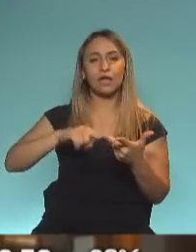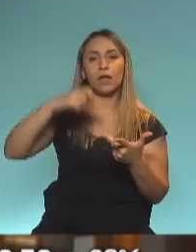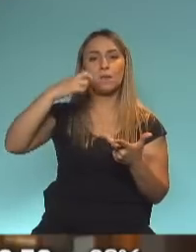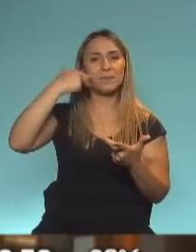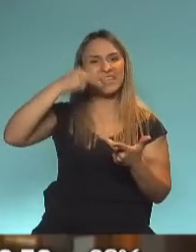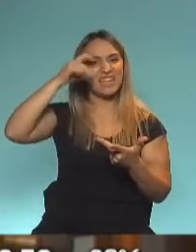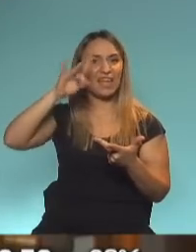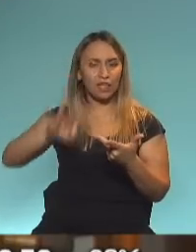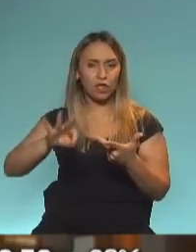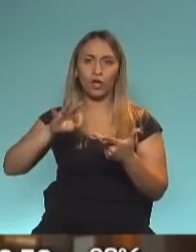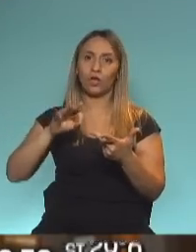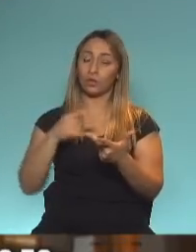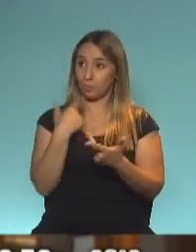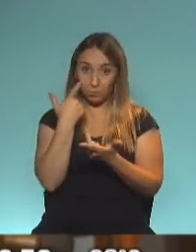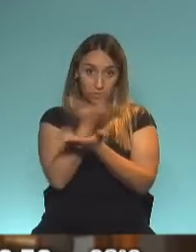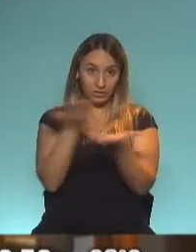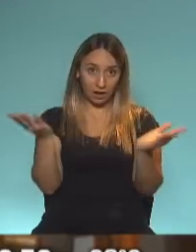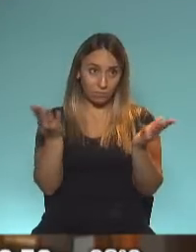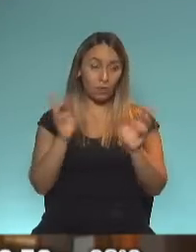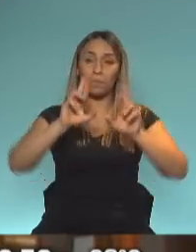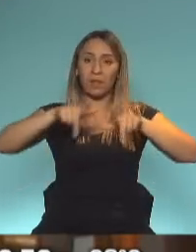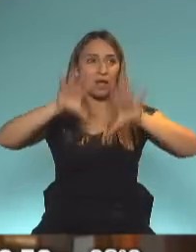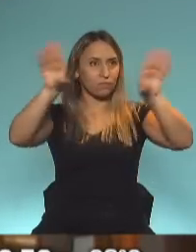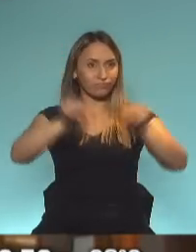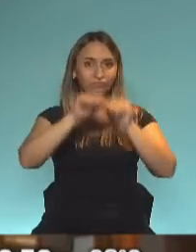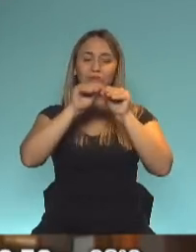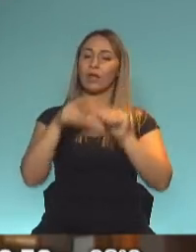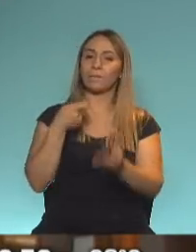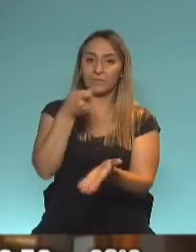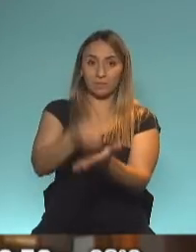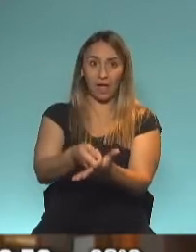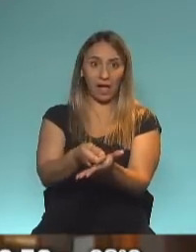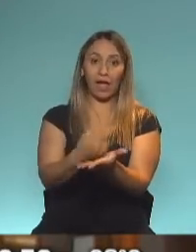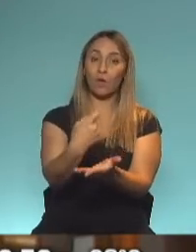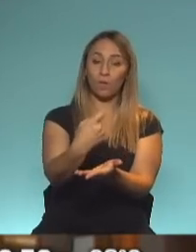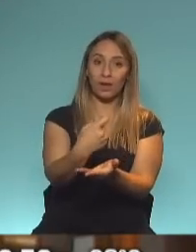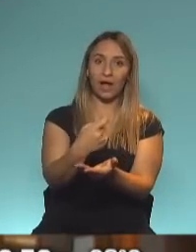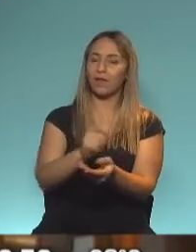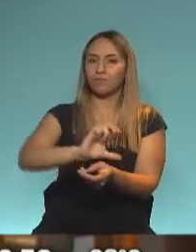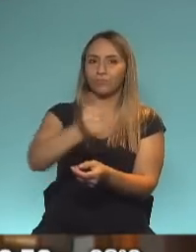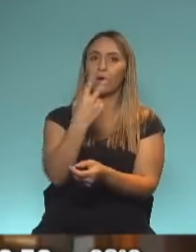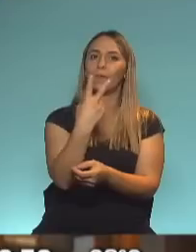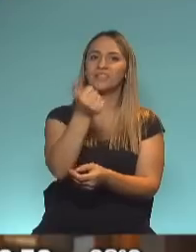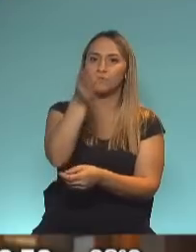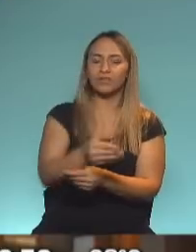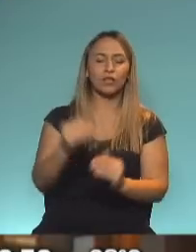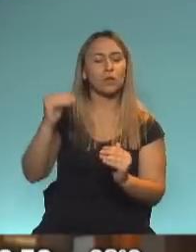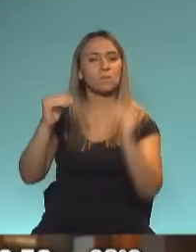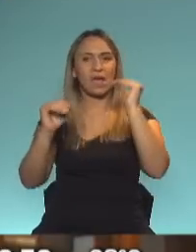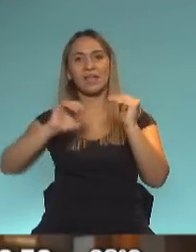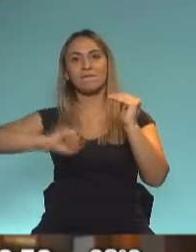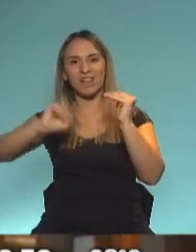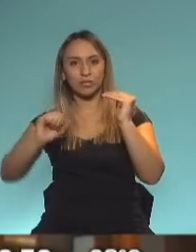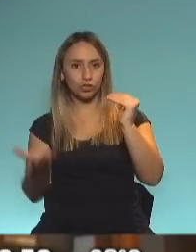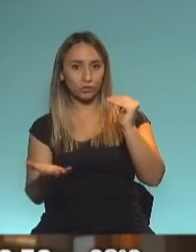que la fórmula que llevamos le sirvió para ganar 26 puntos por encima de la inflación a jubiladas y jubilados. ¿Habíamos llegado a lo ideal, a